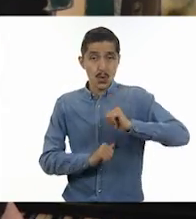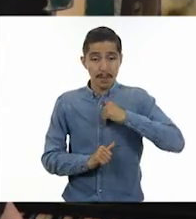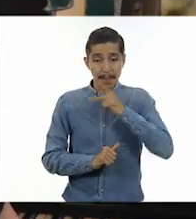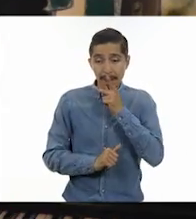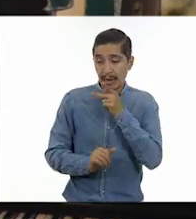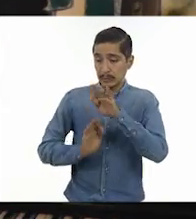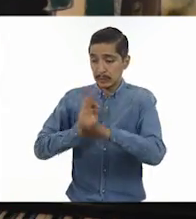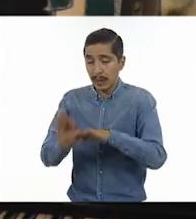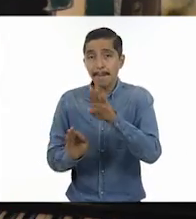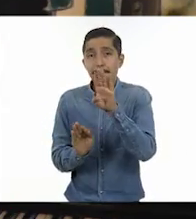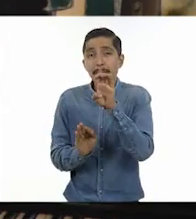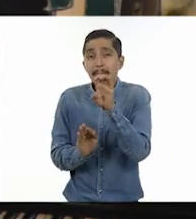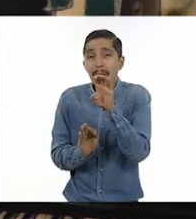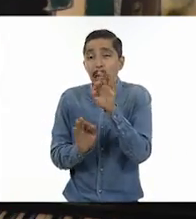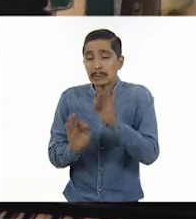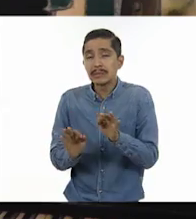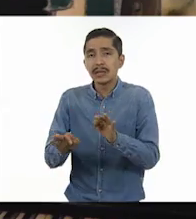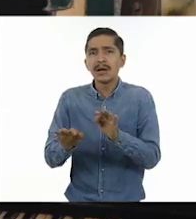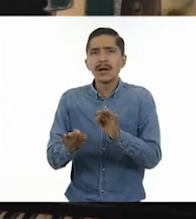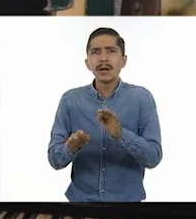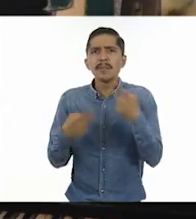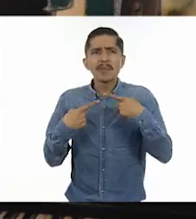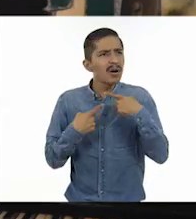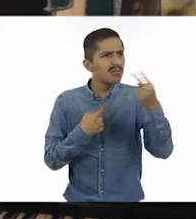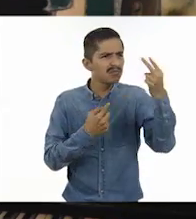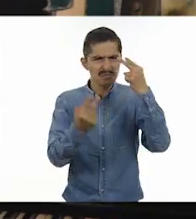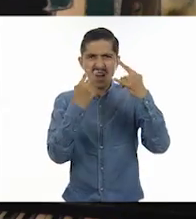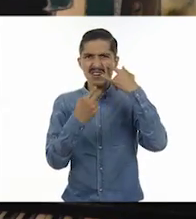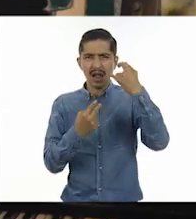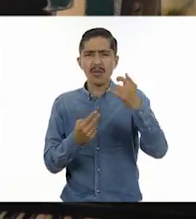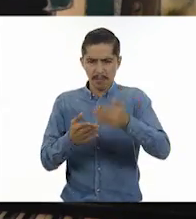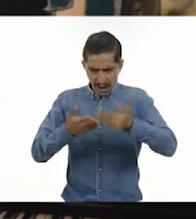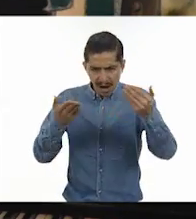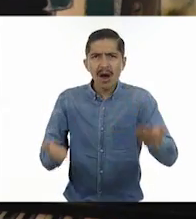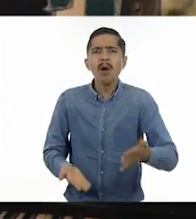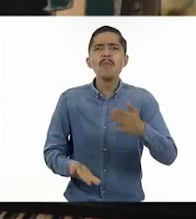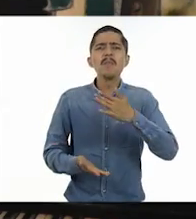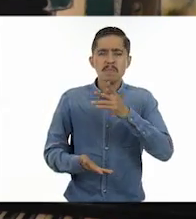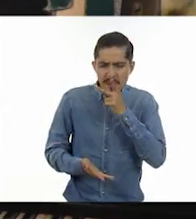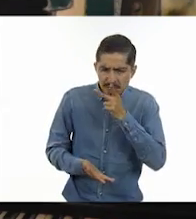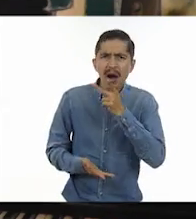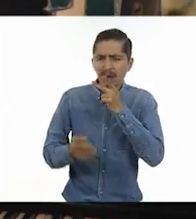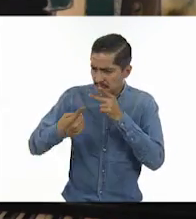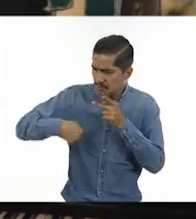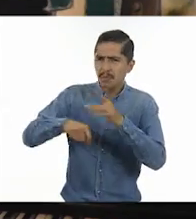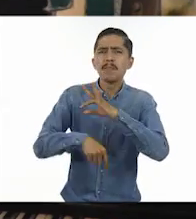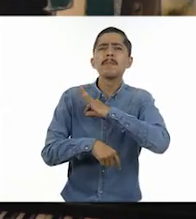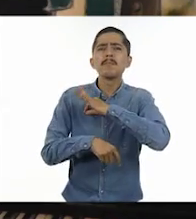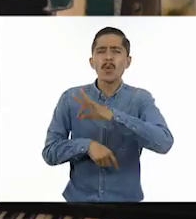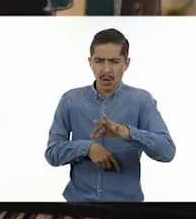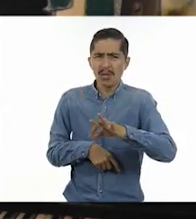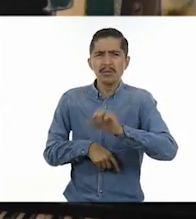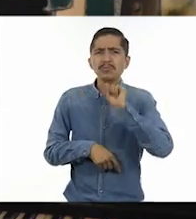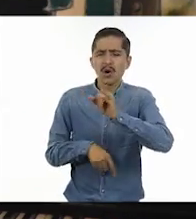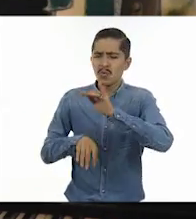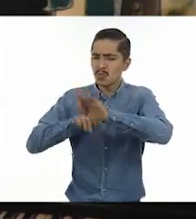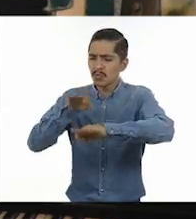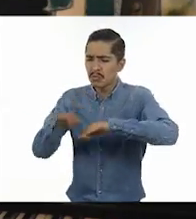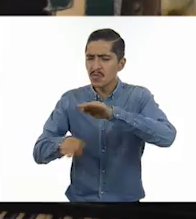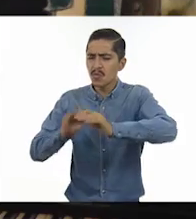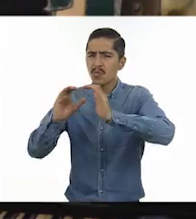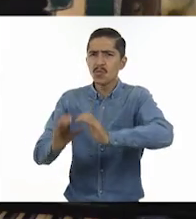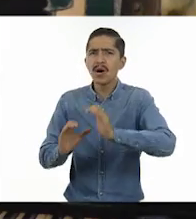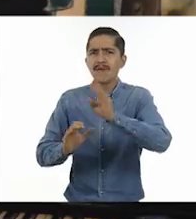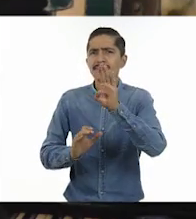recién nacido. La gente me veía raro, pero creo que es hora de demostrar que también los papás podemos ser grandes cuidadores